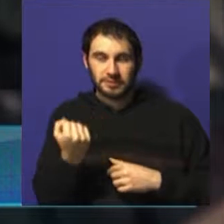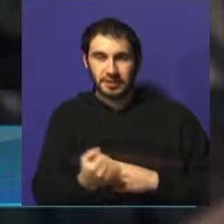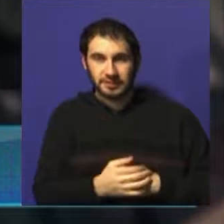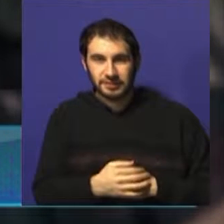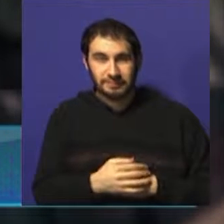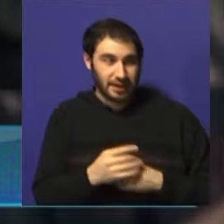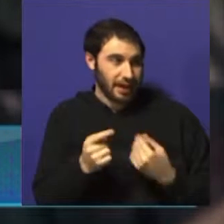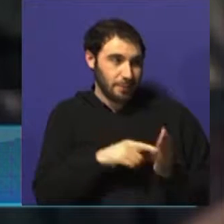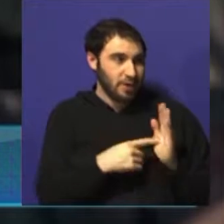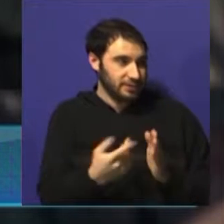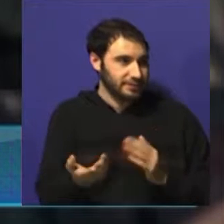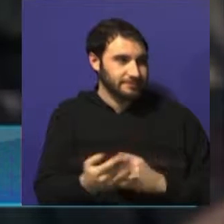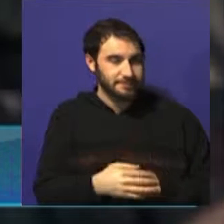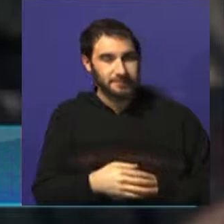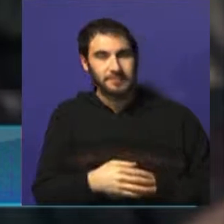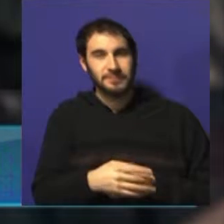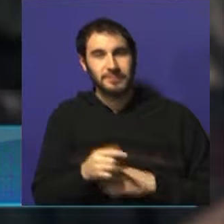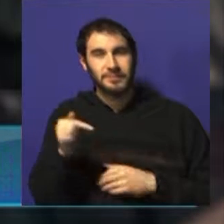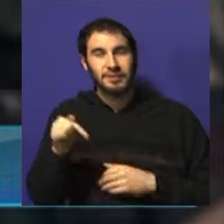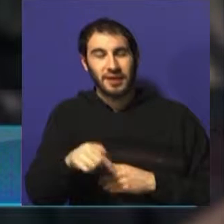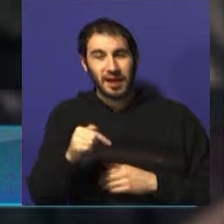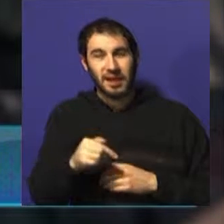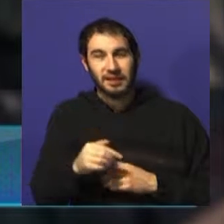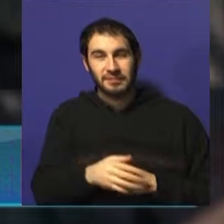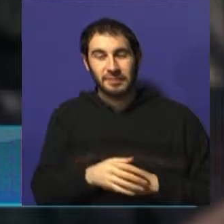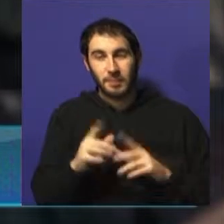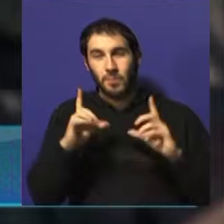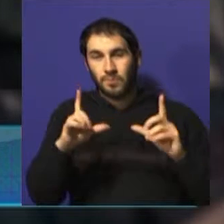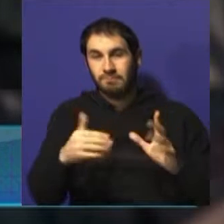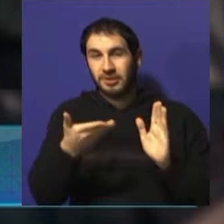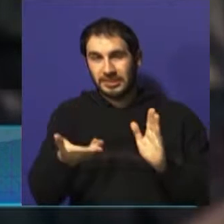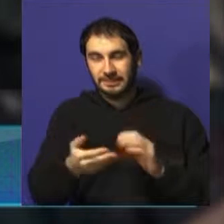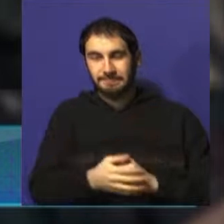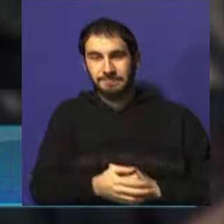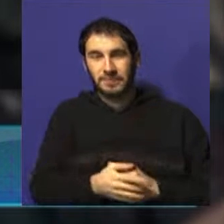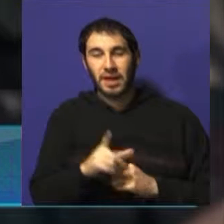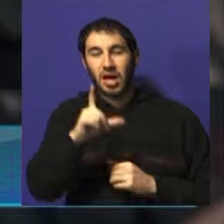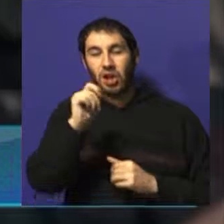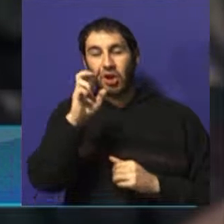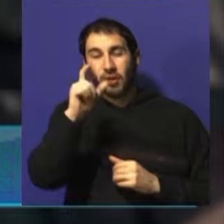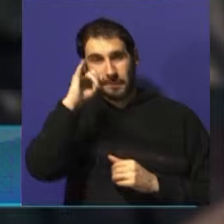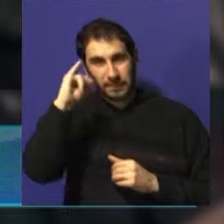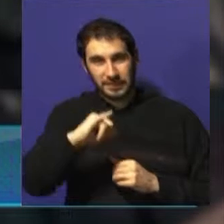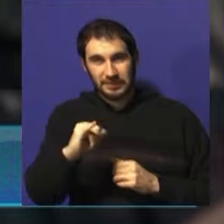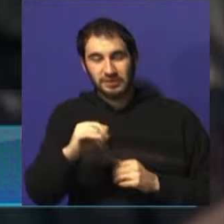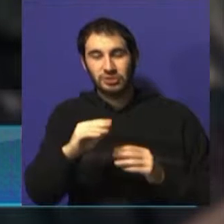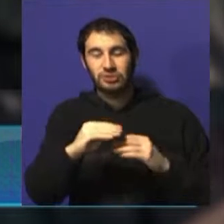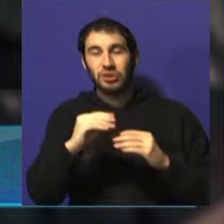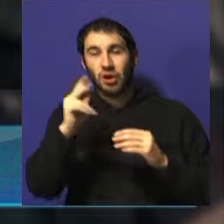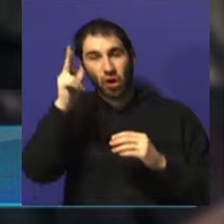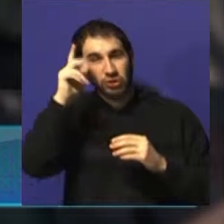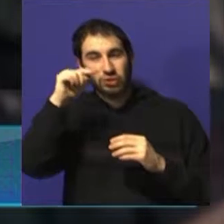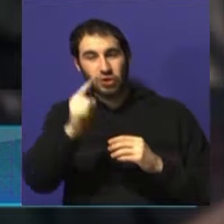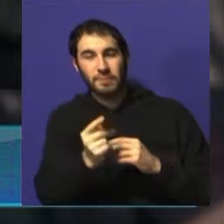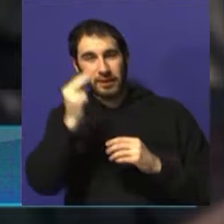por nosotros allí está en pantalla, es López 8.9. Esa